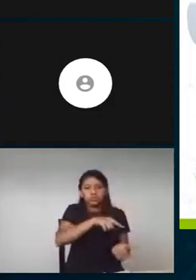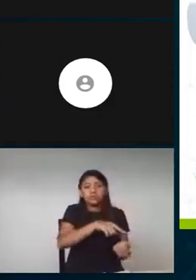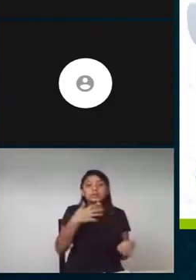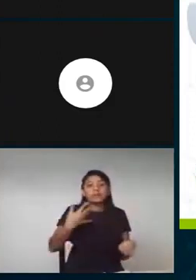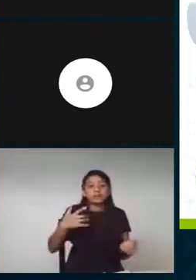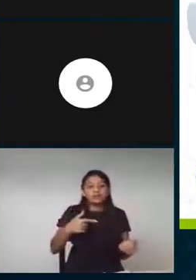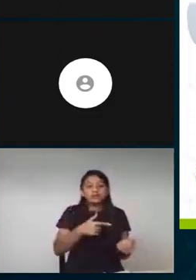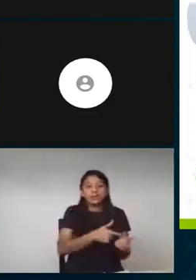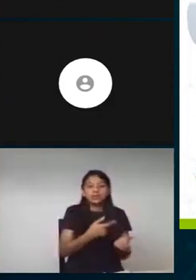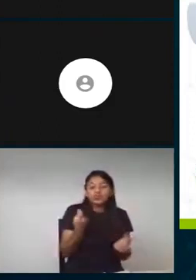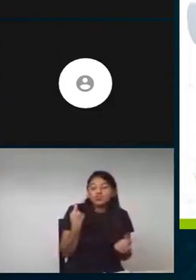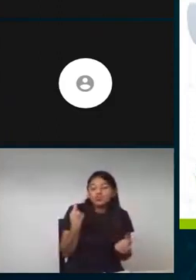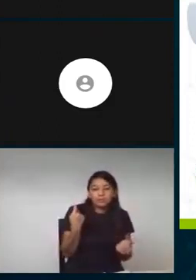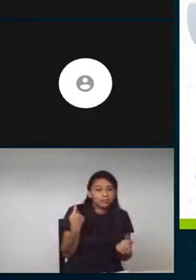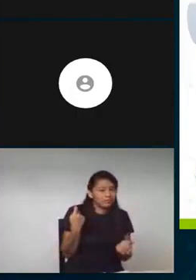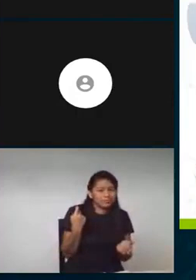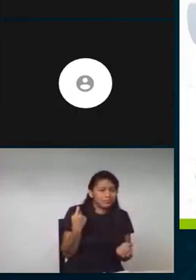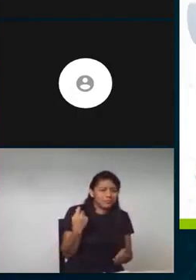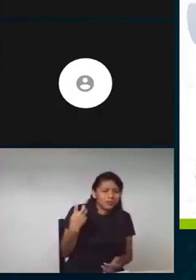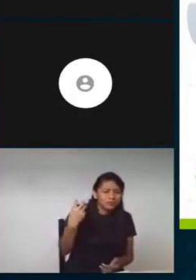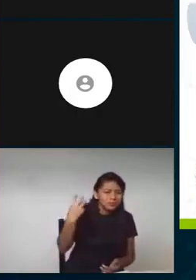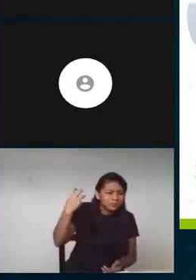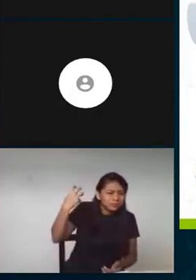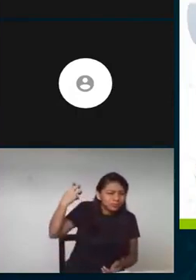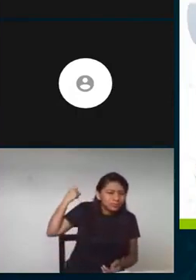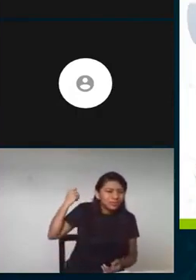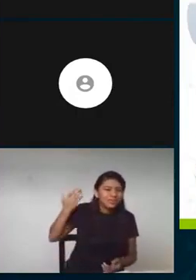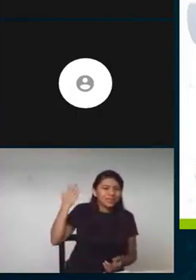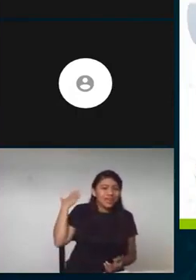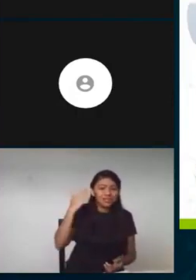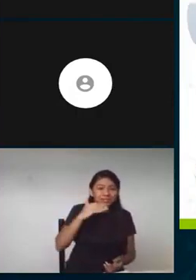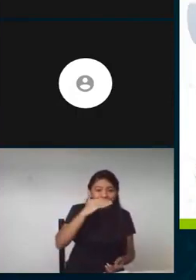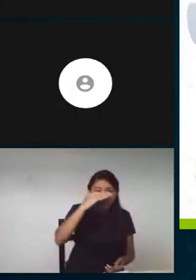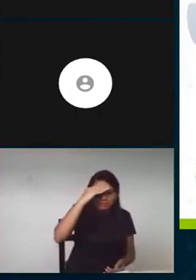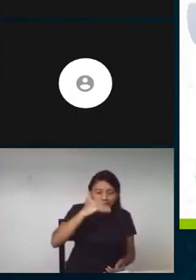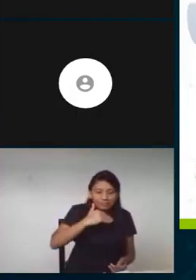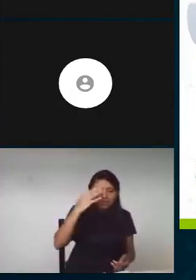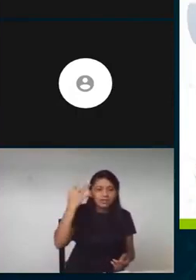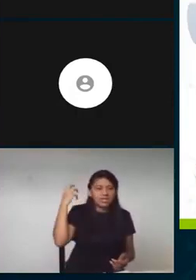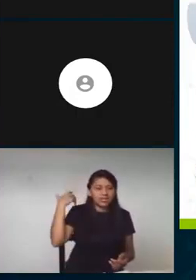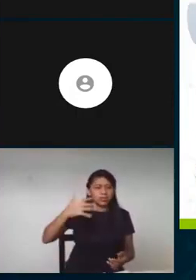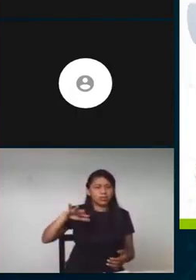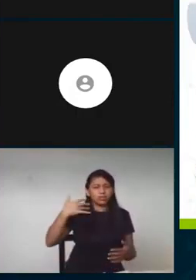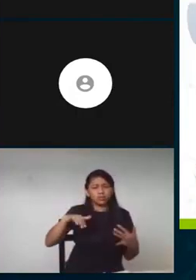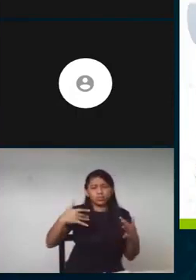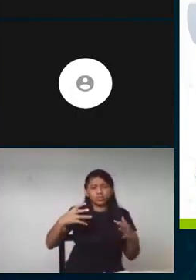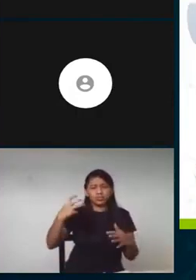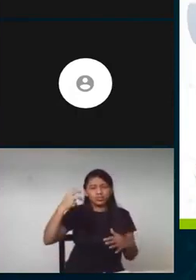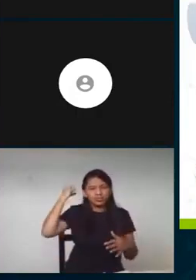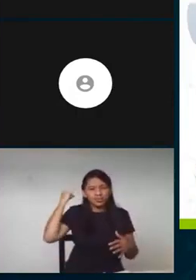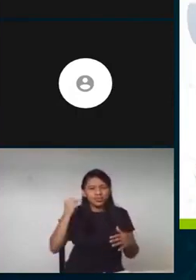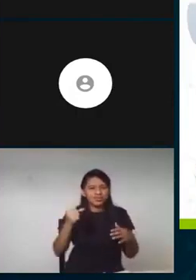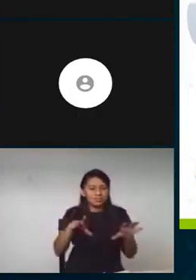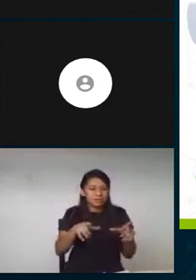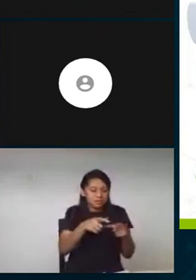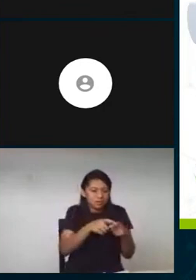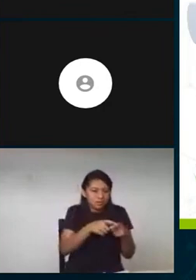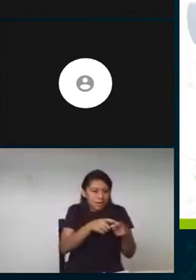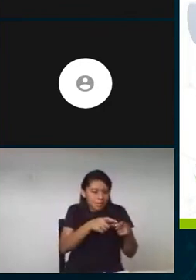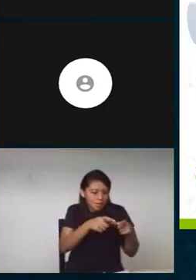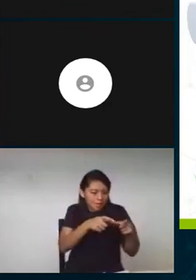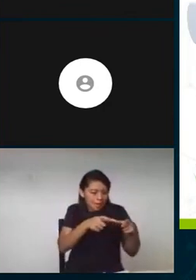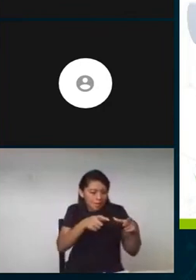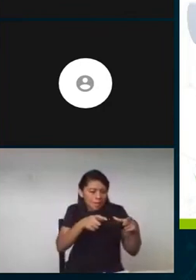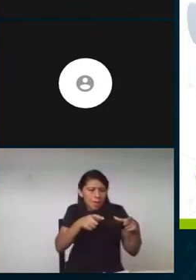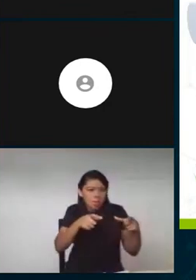crecer en su población, en sus construcciones verticales, horizontales, ¿cierto? Donde empezó a haber